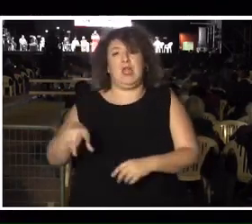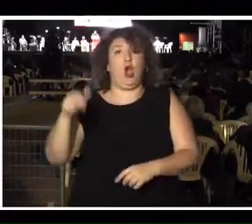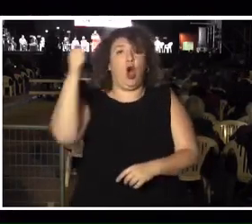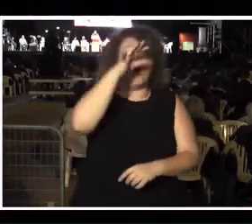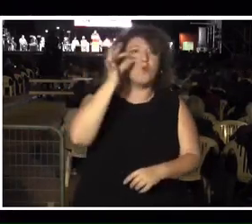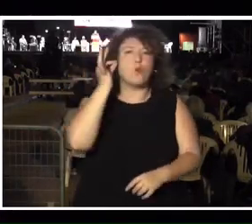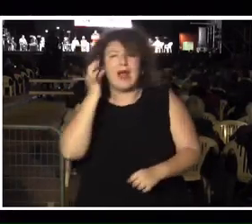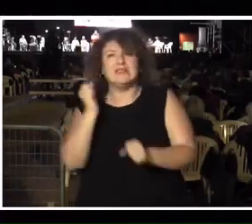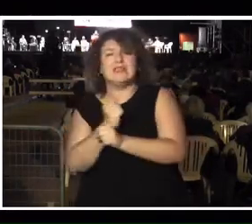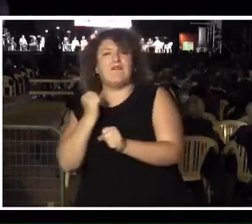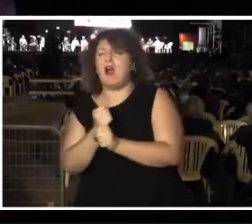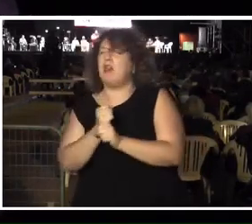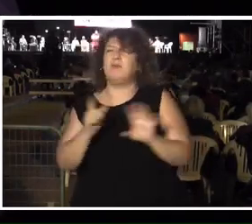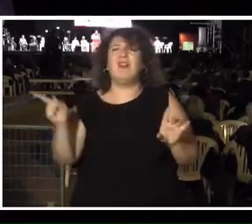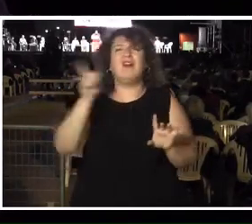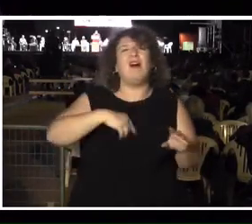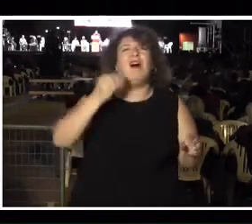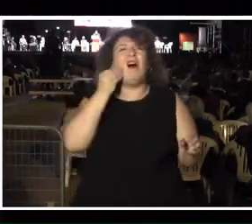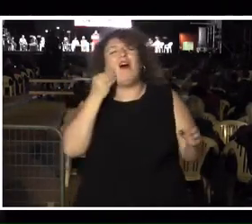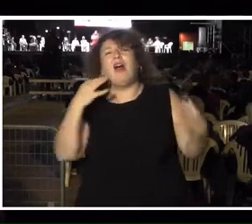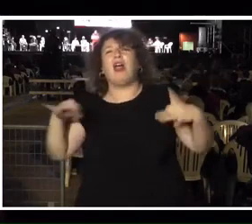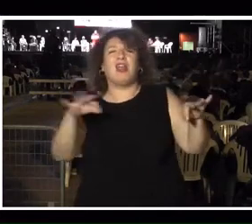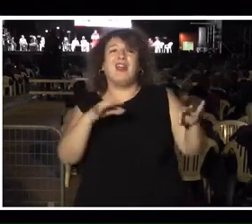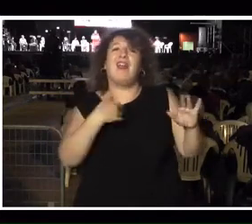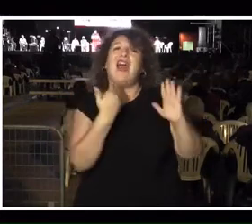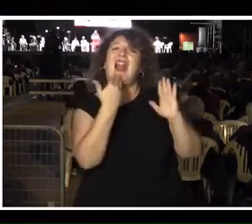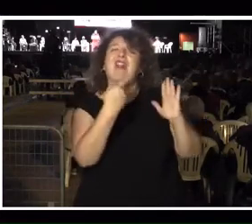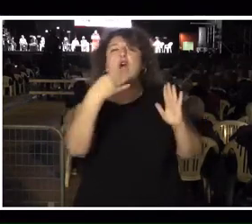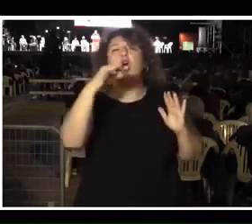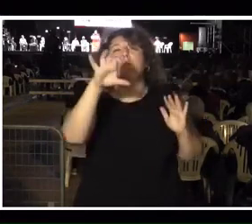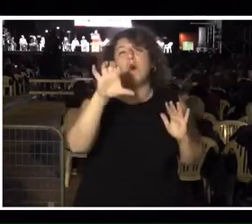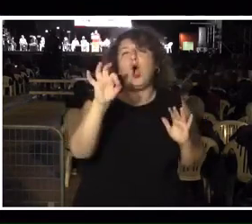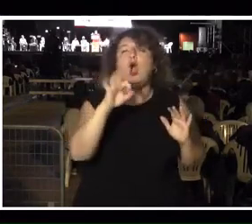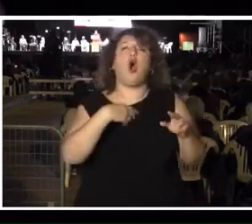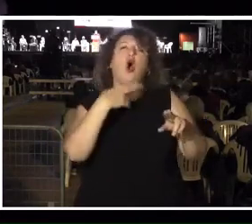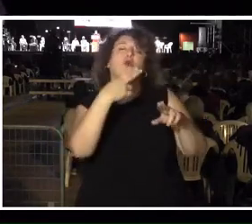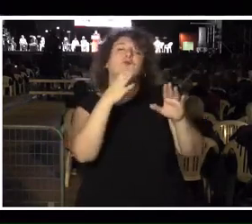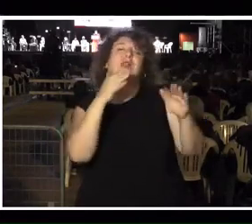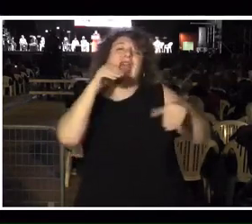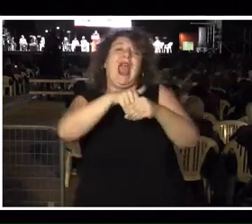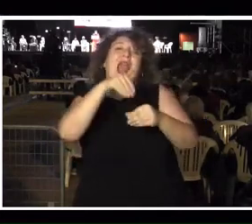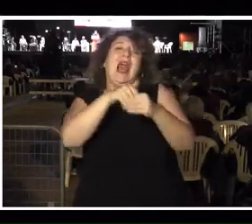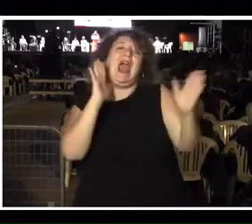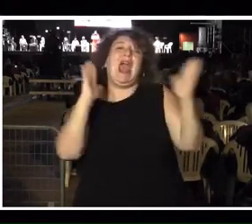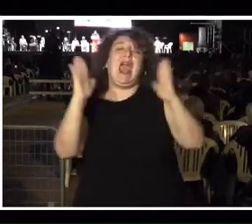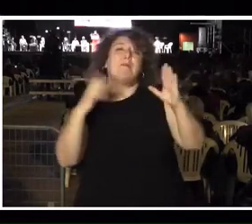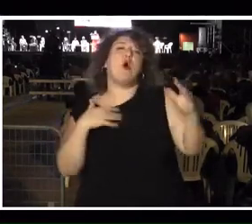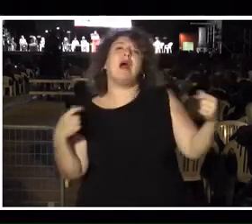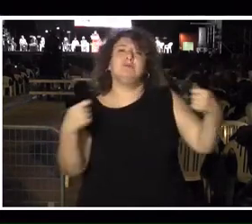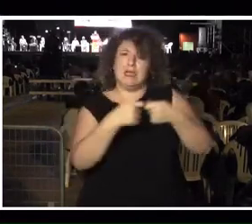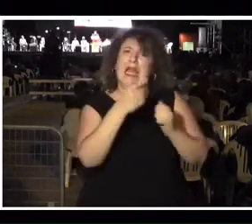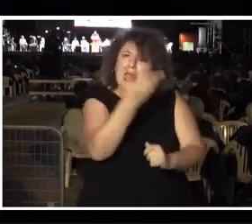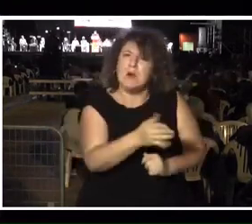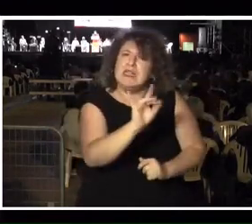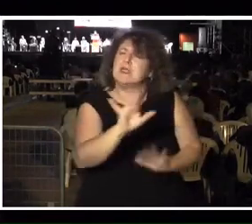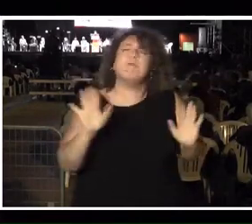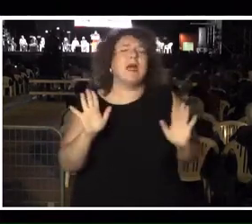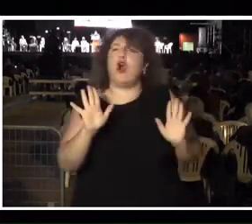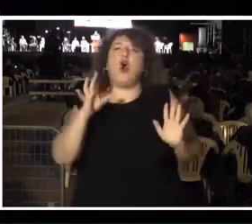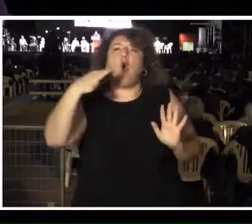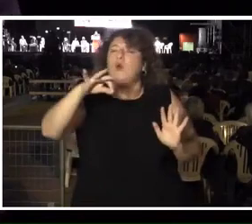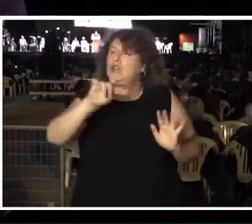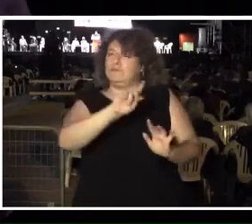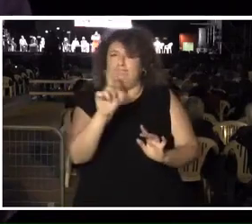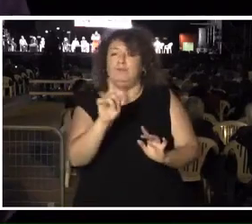seamos ingenuas, no se consigue desde el BOE ni desde coaliciones electorales, aunque sean muy importantes ambas. Por eso,